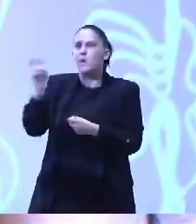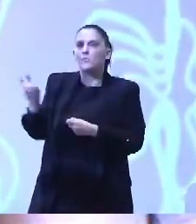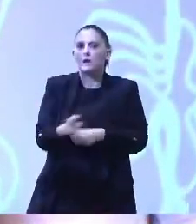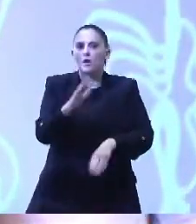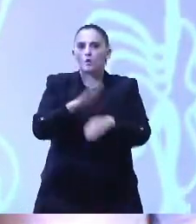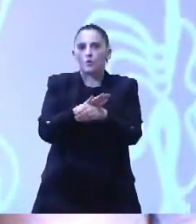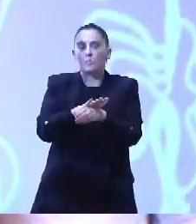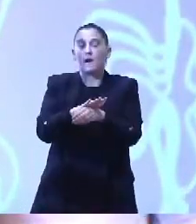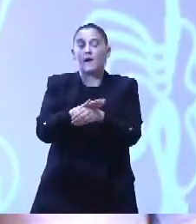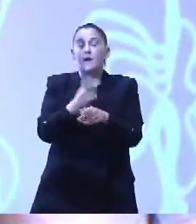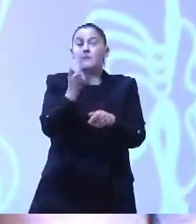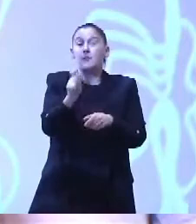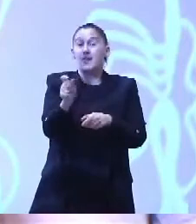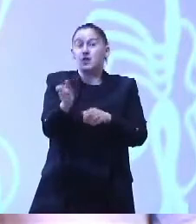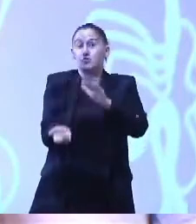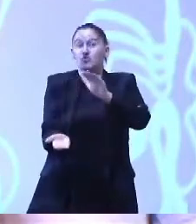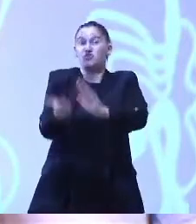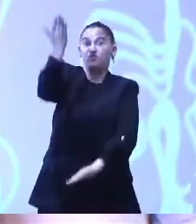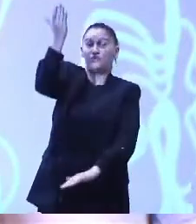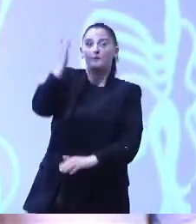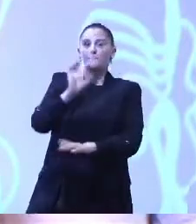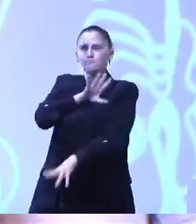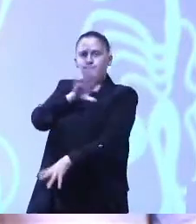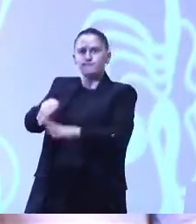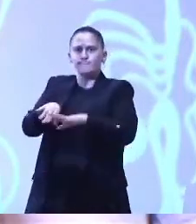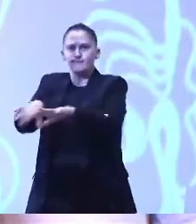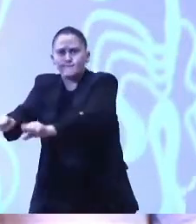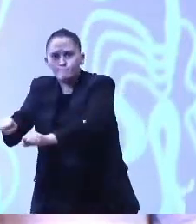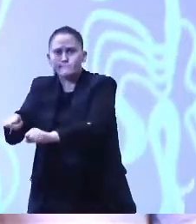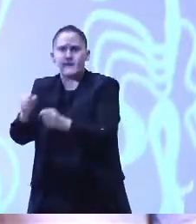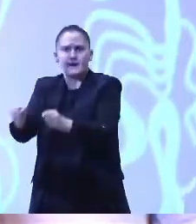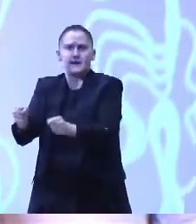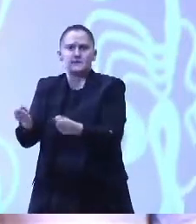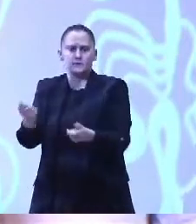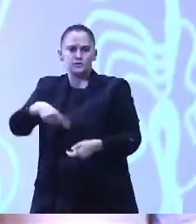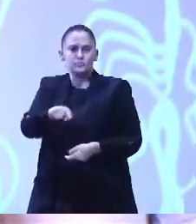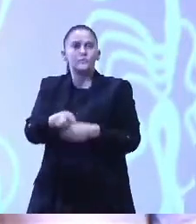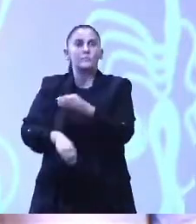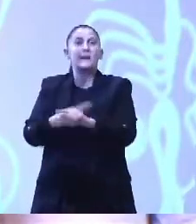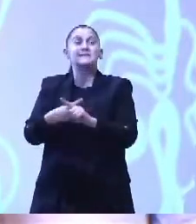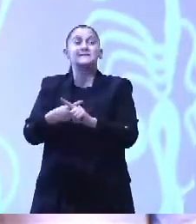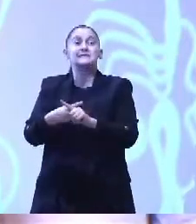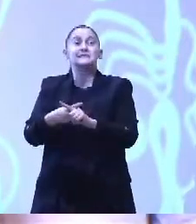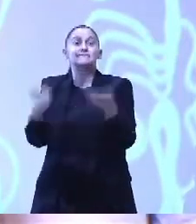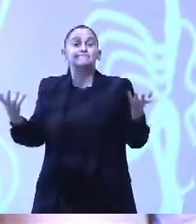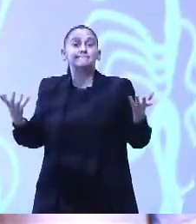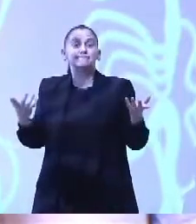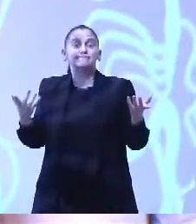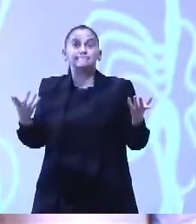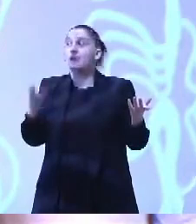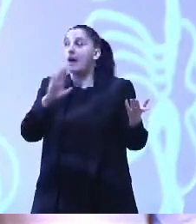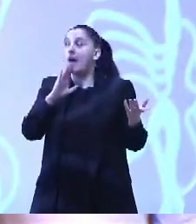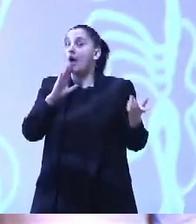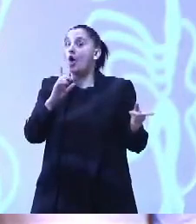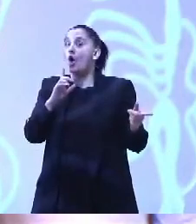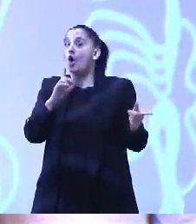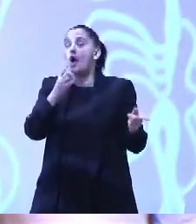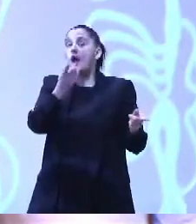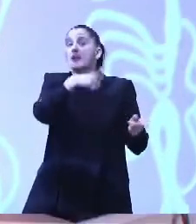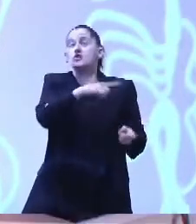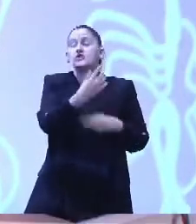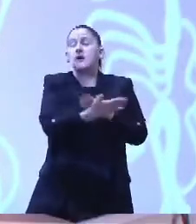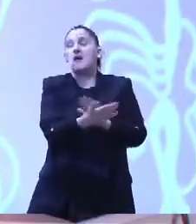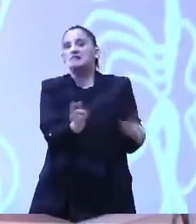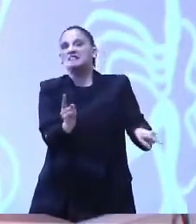crisis inflacionaria. Intervinimos en el mercado energético e hicimos que, por ejemplo, frente a aquellos que hablaban del timo